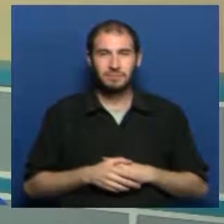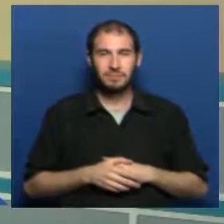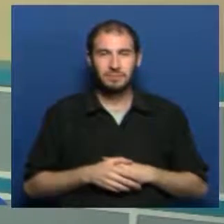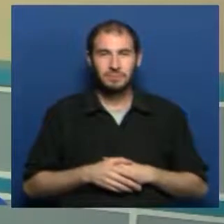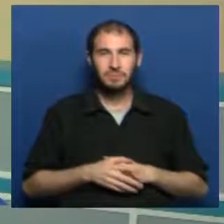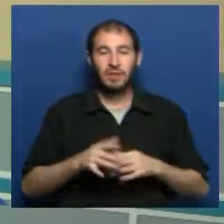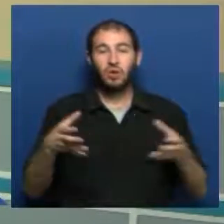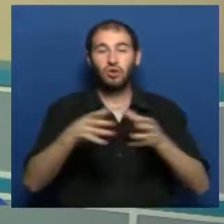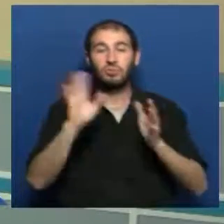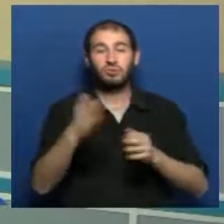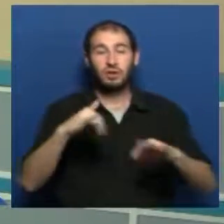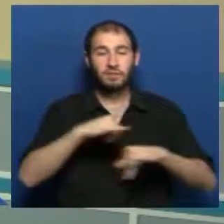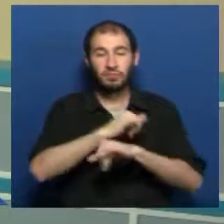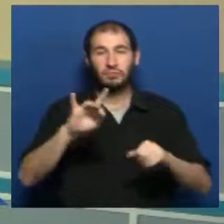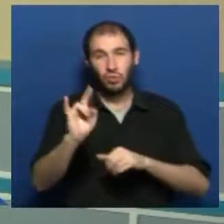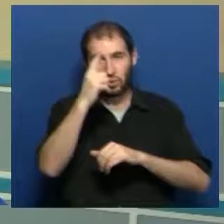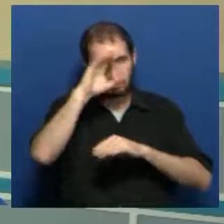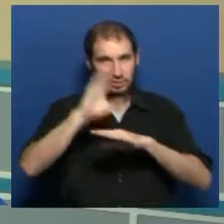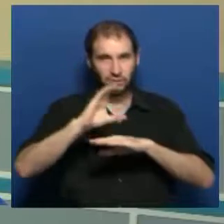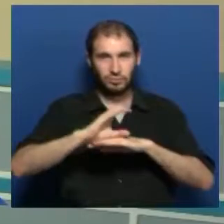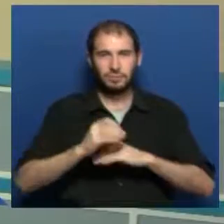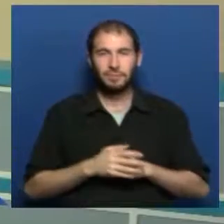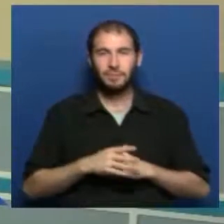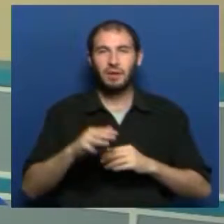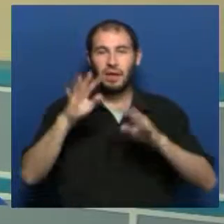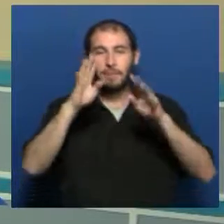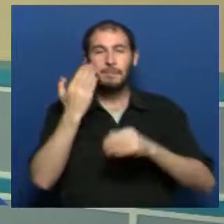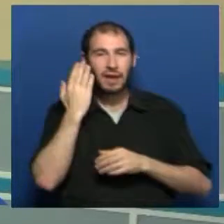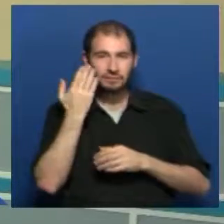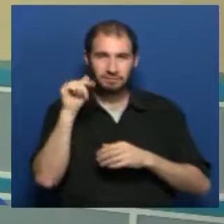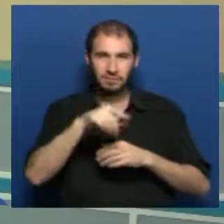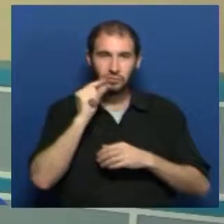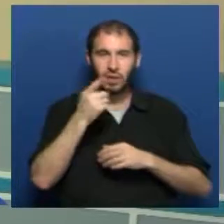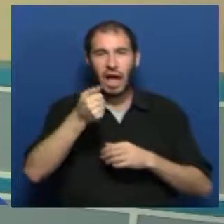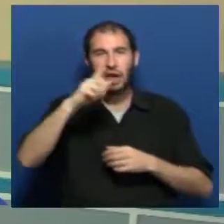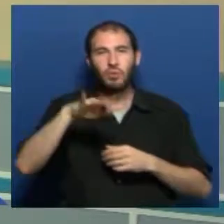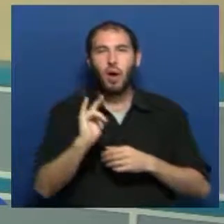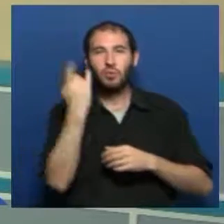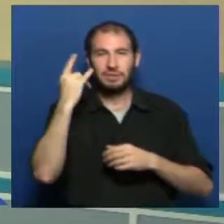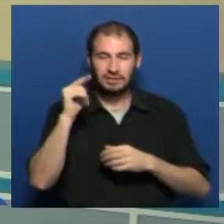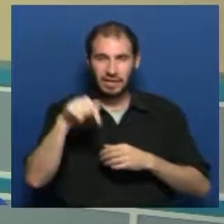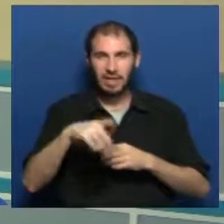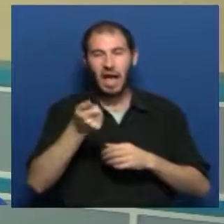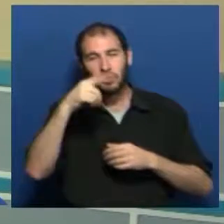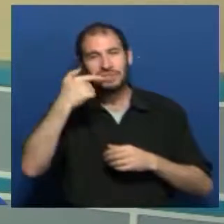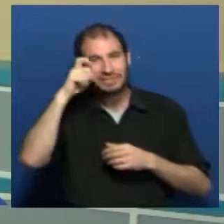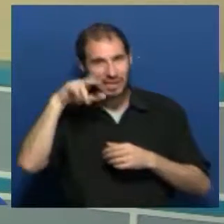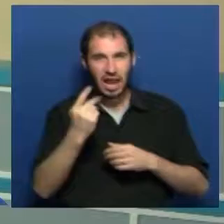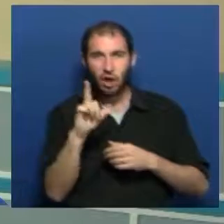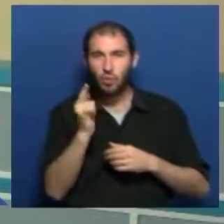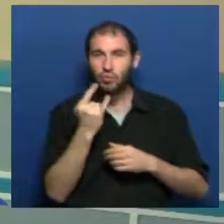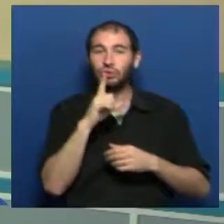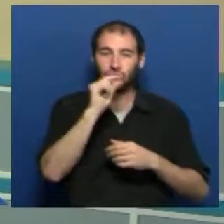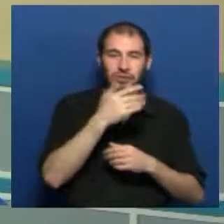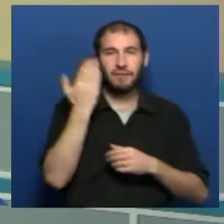www.unidiversidad.com.ar, el sistema de medios de la Universidad Nacional de Cuyo. Nuestras redes sociales, @unidiversidad, @señalú, tanto